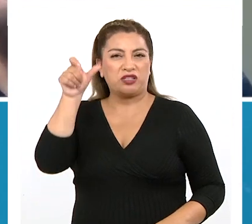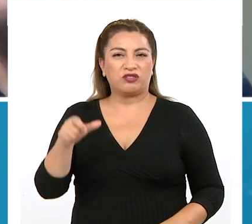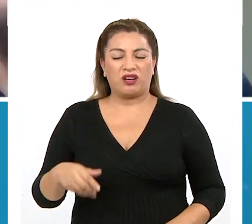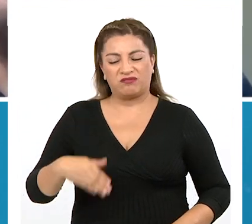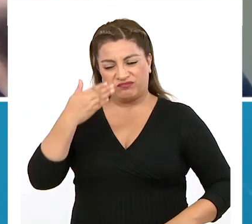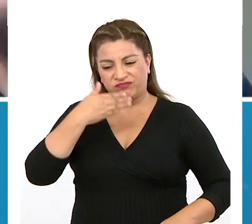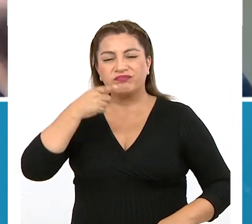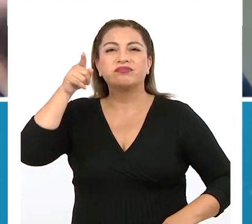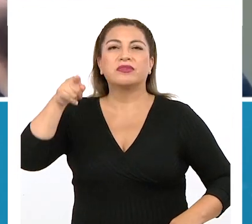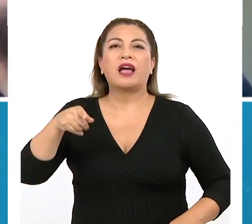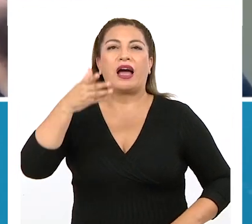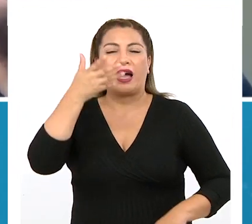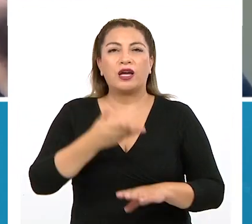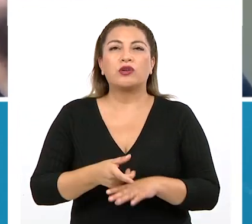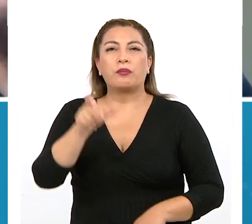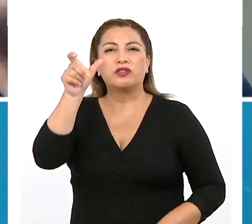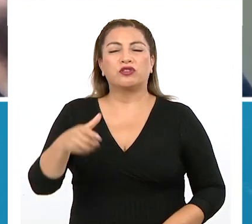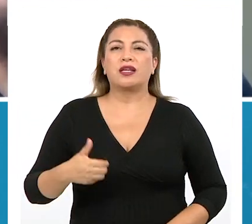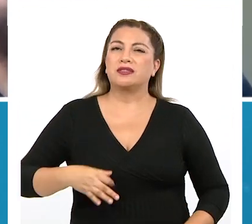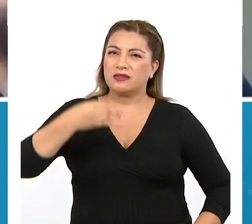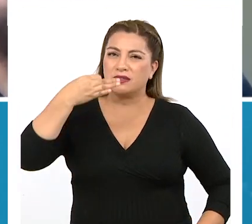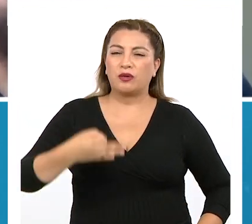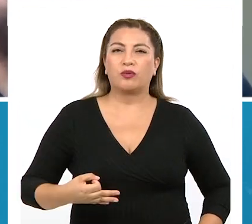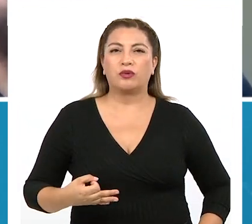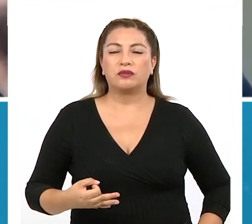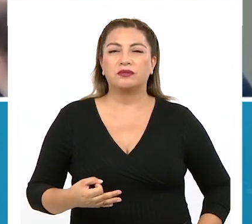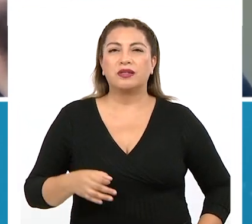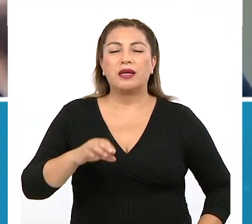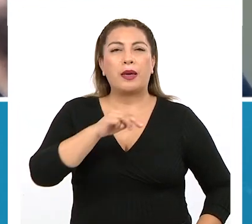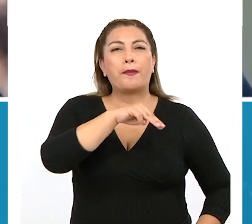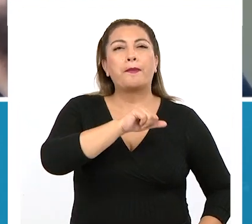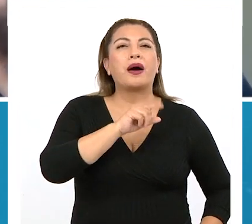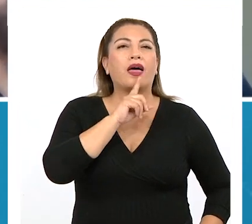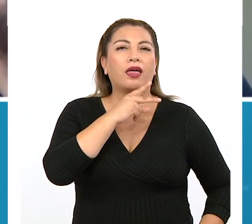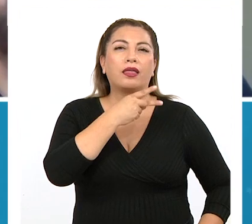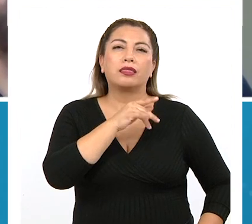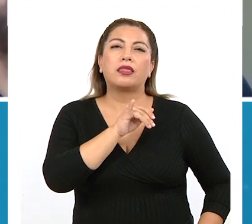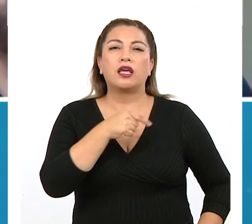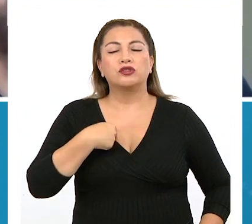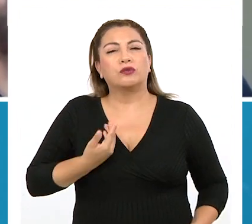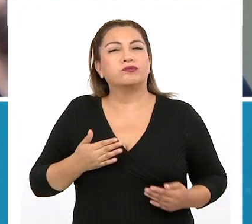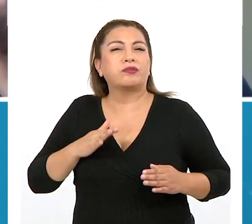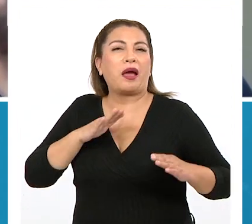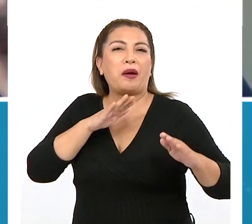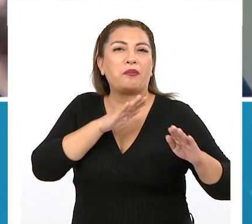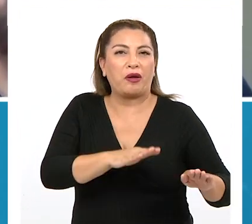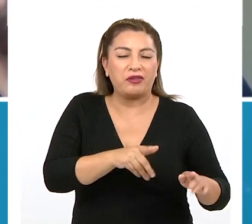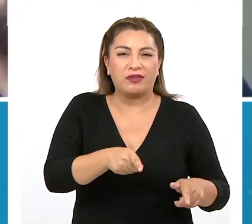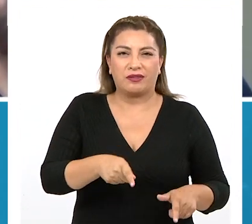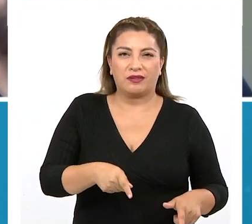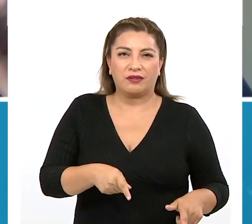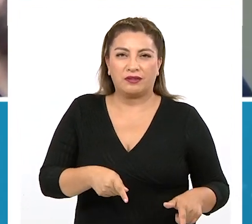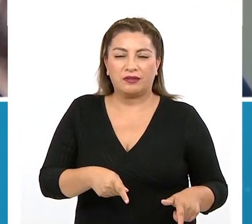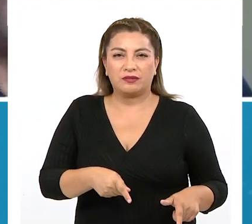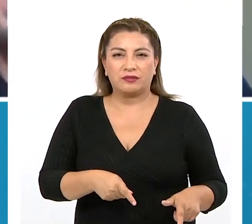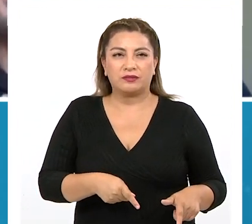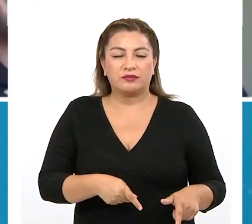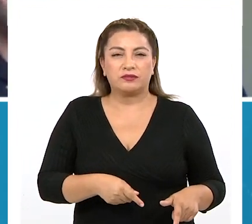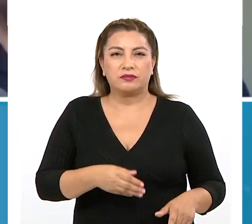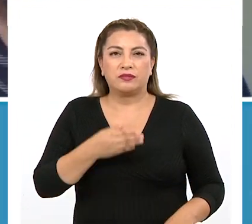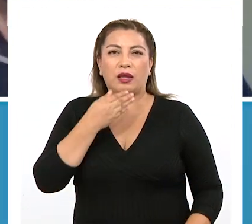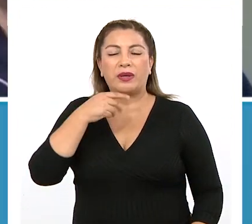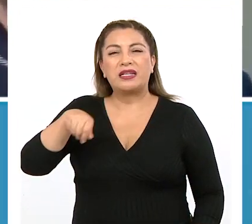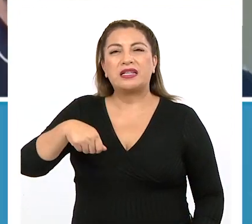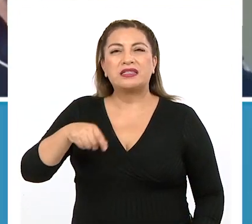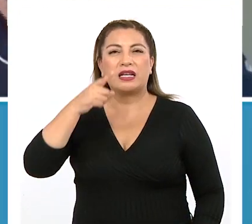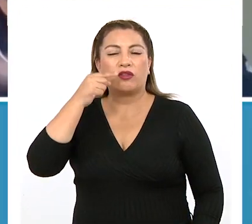acá Ujú. claramente el caballo ganador en este momento es Evelyn Matei a todas luces. Es lo que estaban apostando aquello el señor Walker